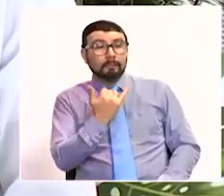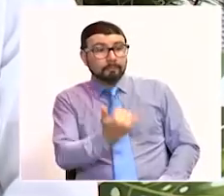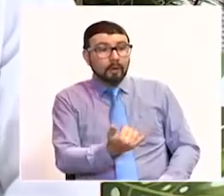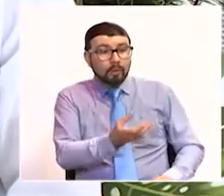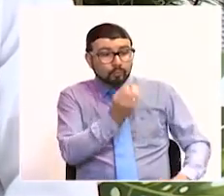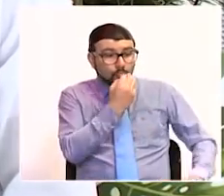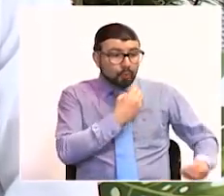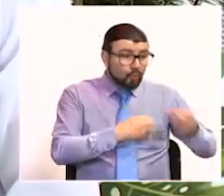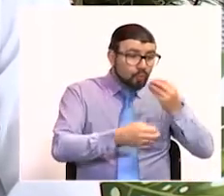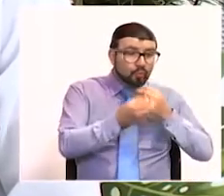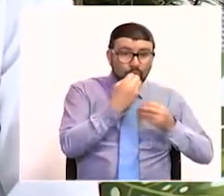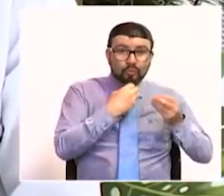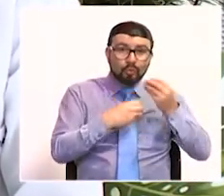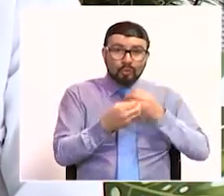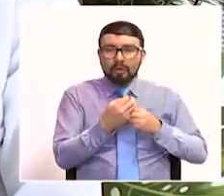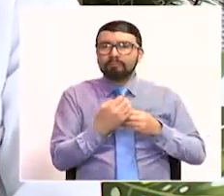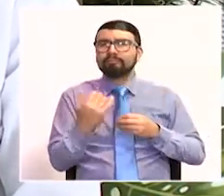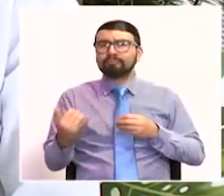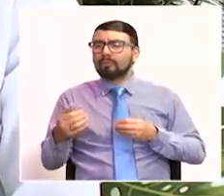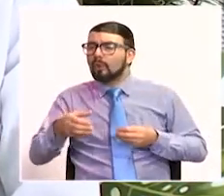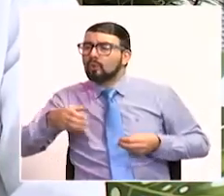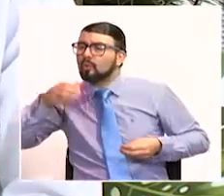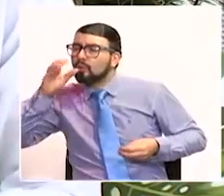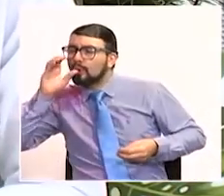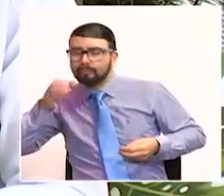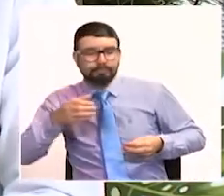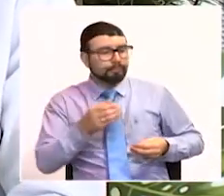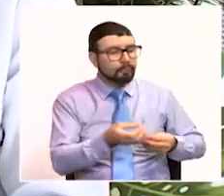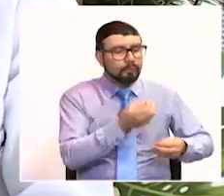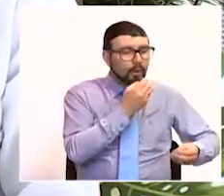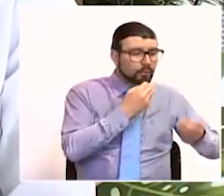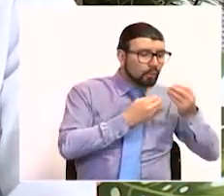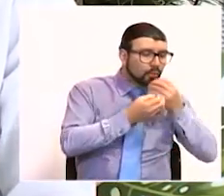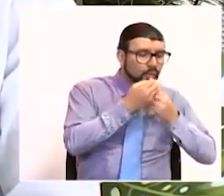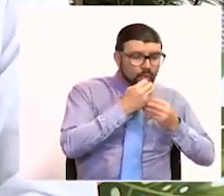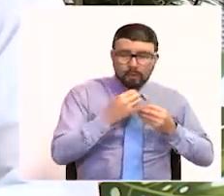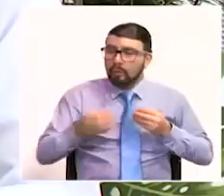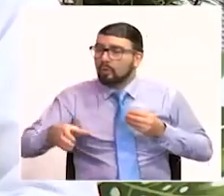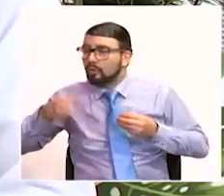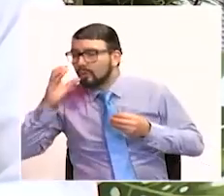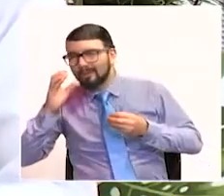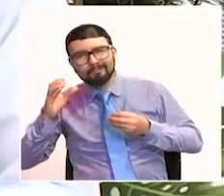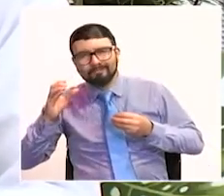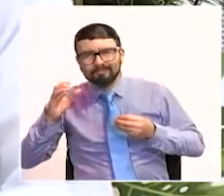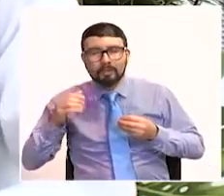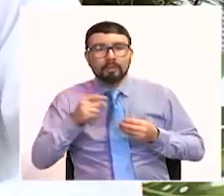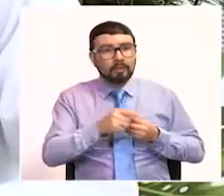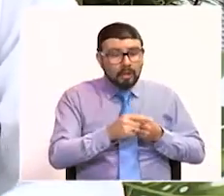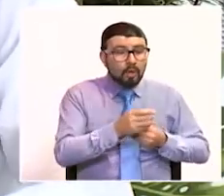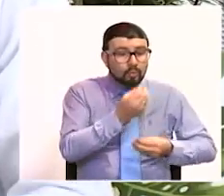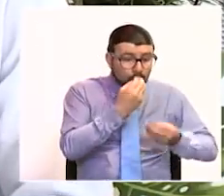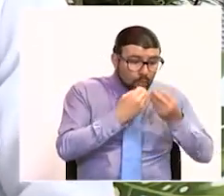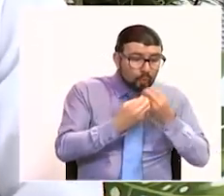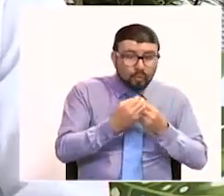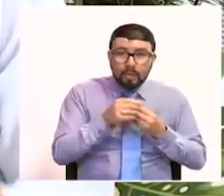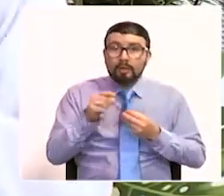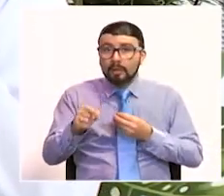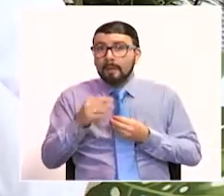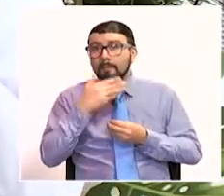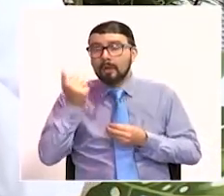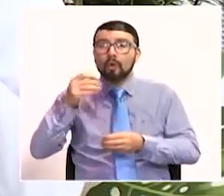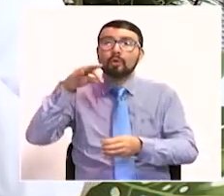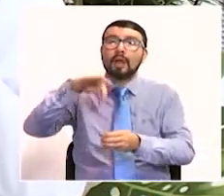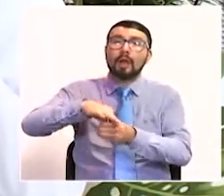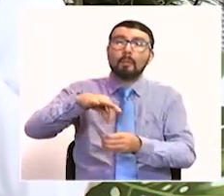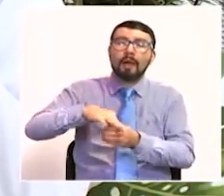alimentos consumimos una bebida de aromática caliente y que durante los alimentos no tomamos sobremesa,